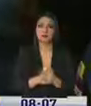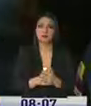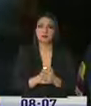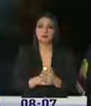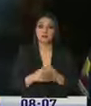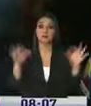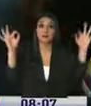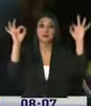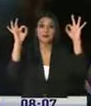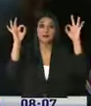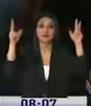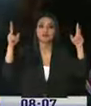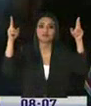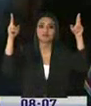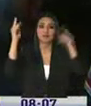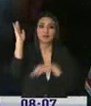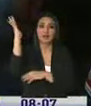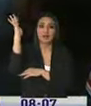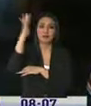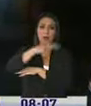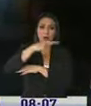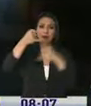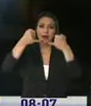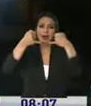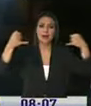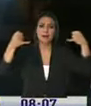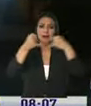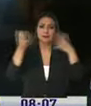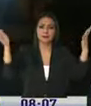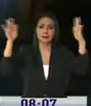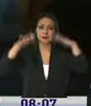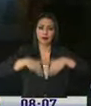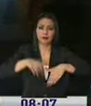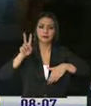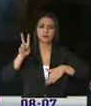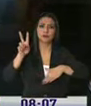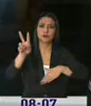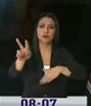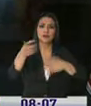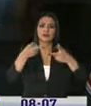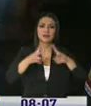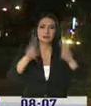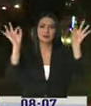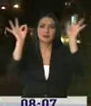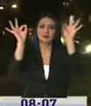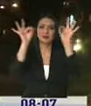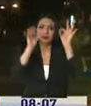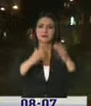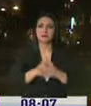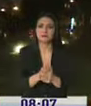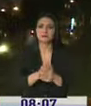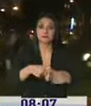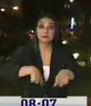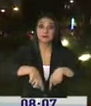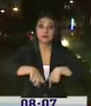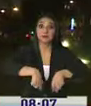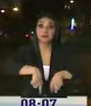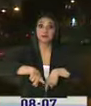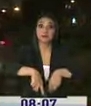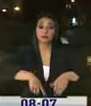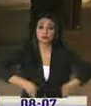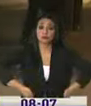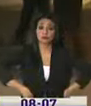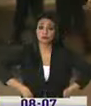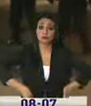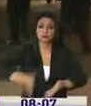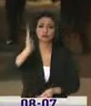la energía eléctrica ya que el árbol se encontraba encima de los cables del trole y encima de los cables eléctricos. El tránsito vehicular por esa avenida